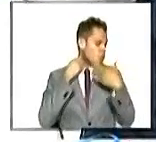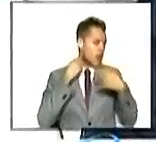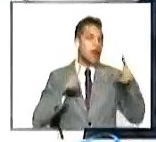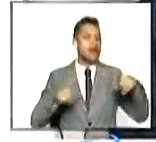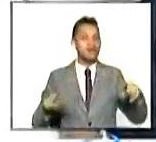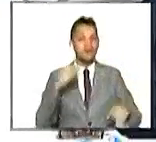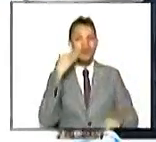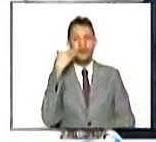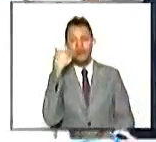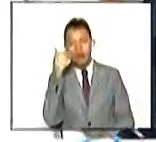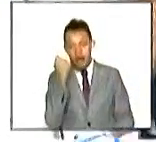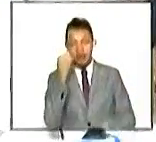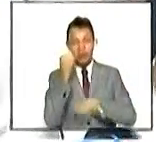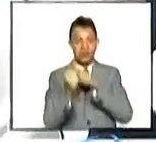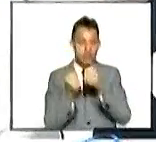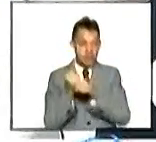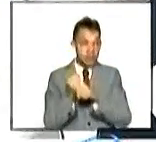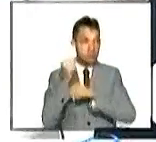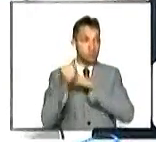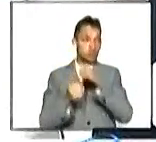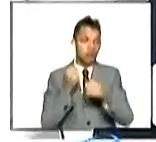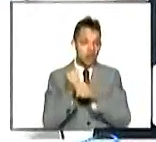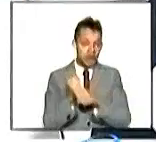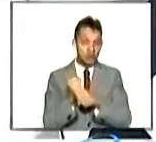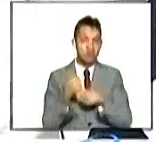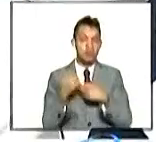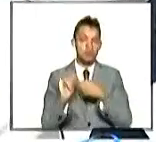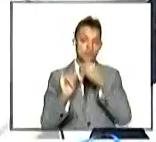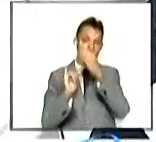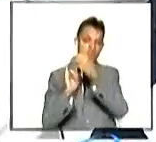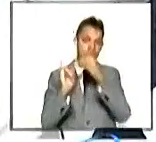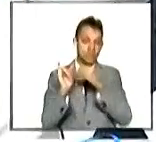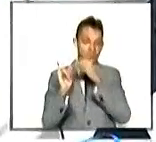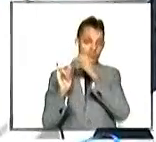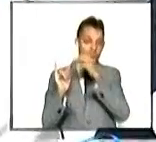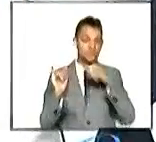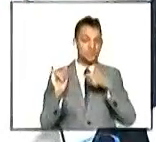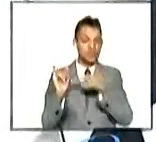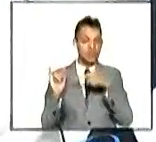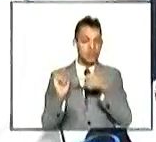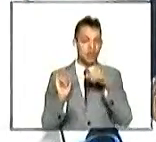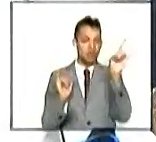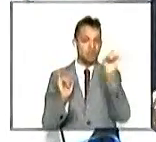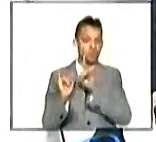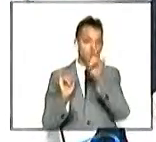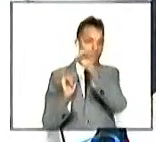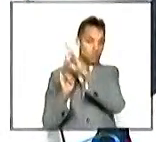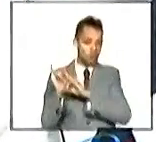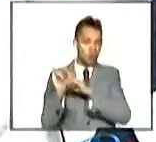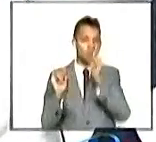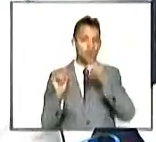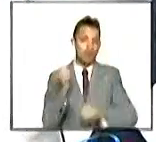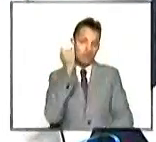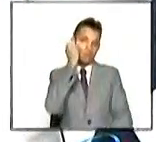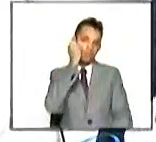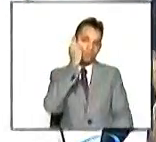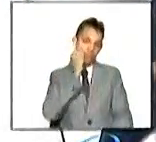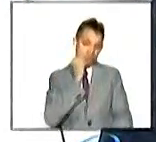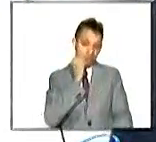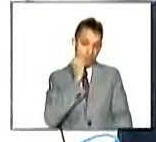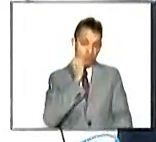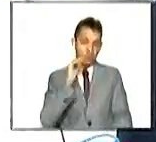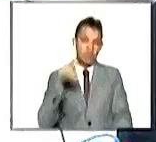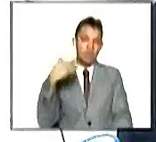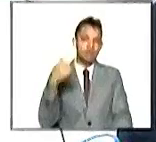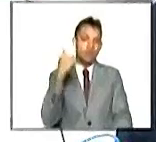La mujer durante mucho tiempo venía con estrógenos, progesterona, y esto permitía la menstruación. Llega una